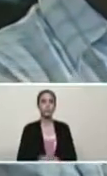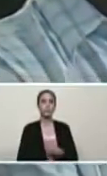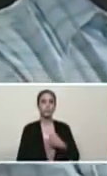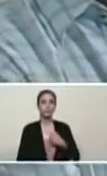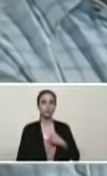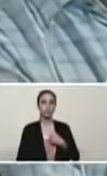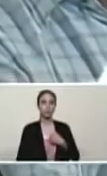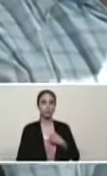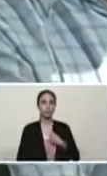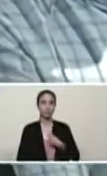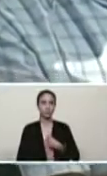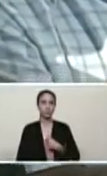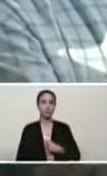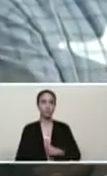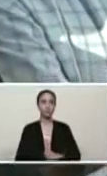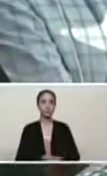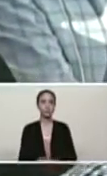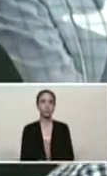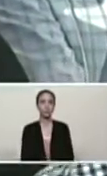Ese es nuestro destino.